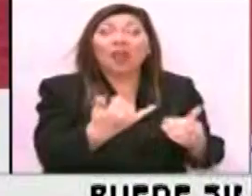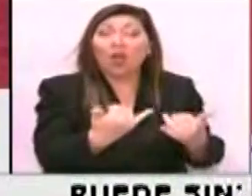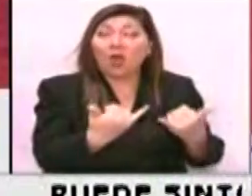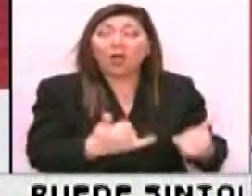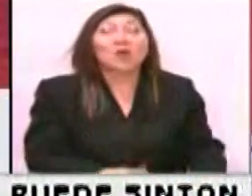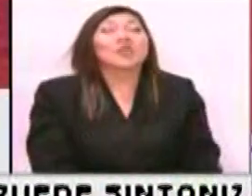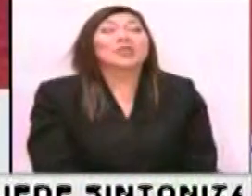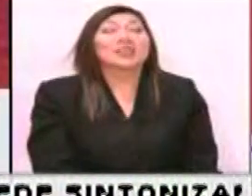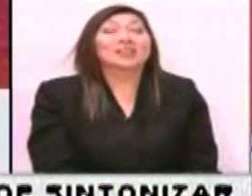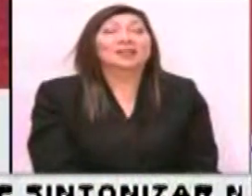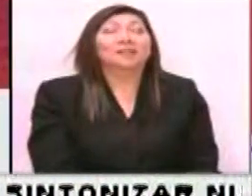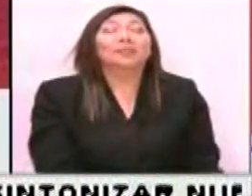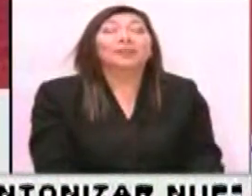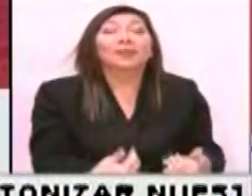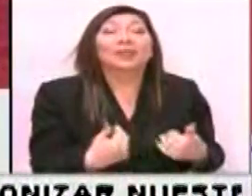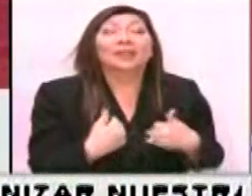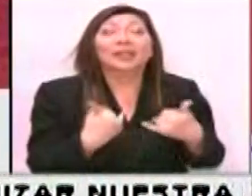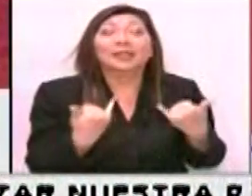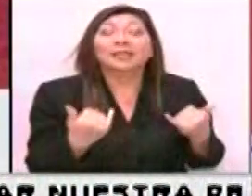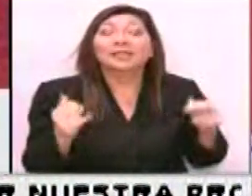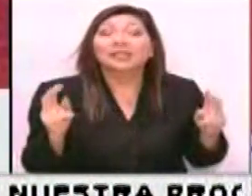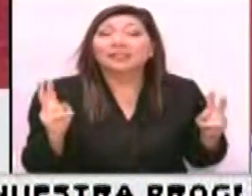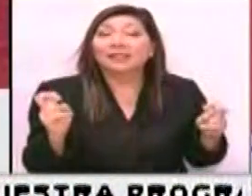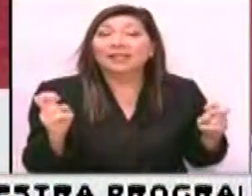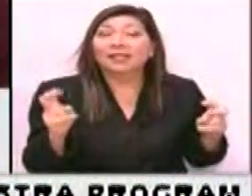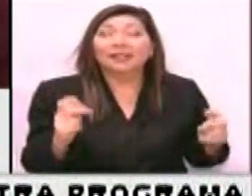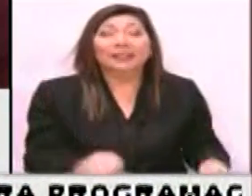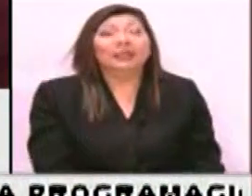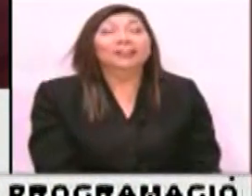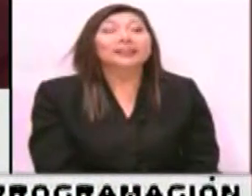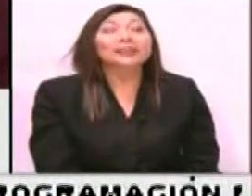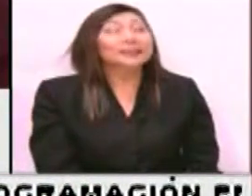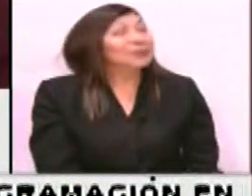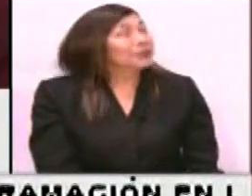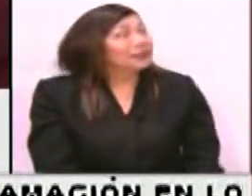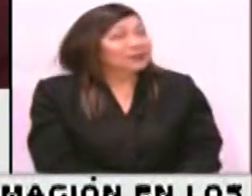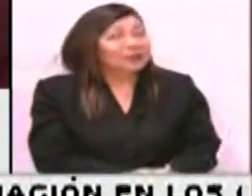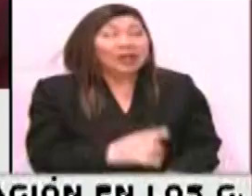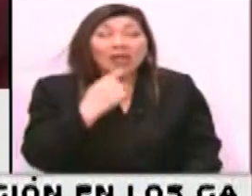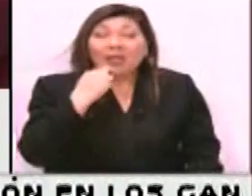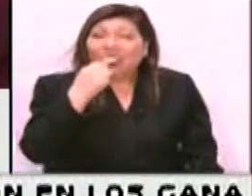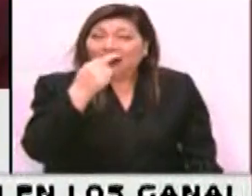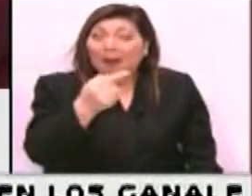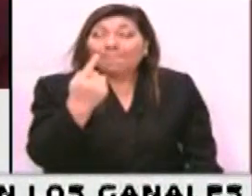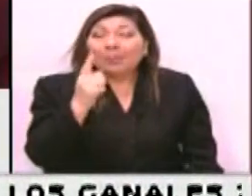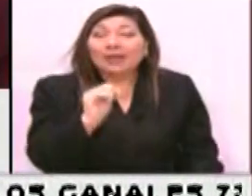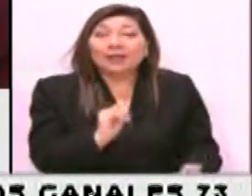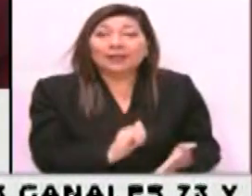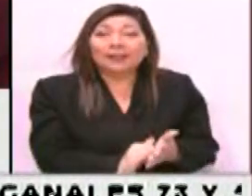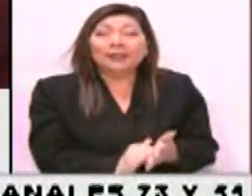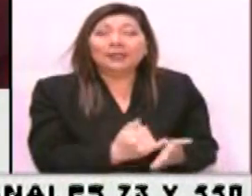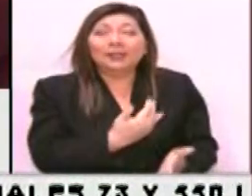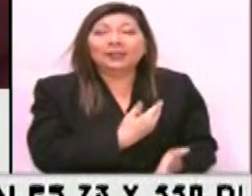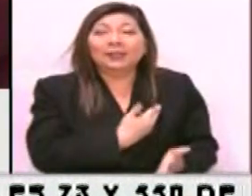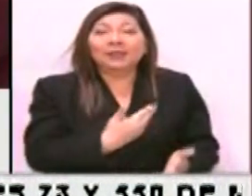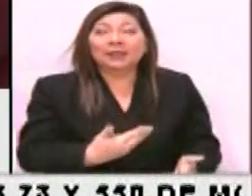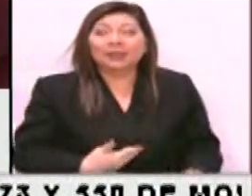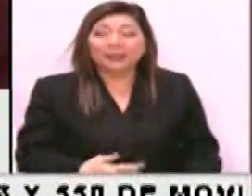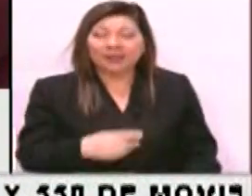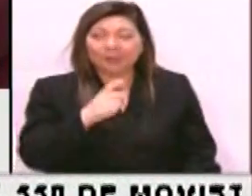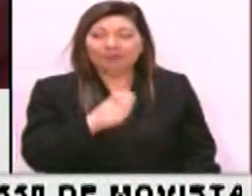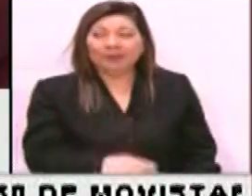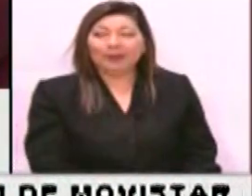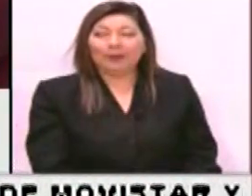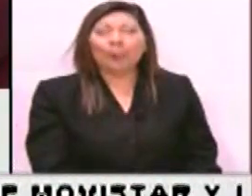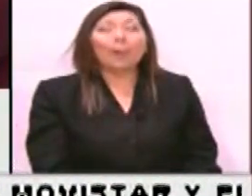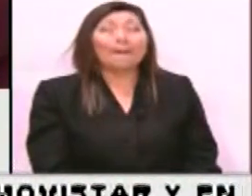hoy, tuvieron en este tema un gesto de acusación para con el presidente del Perú.